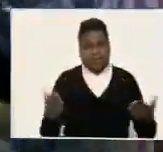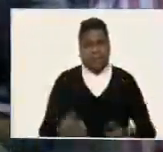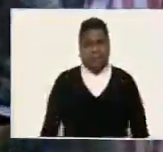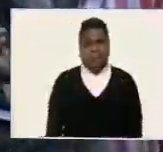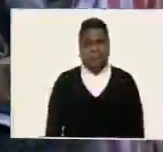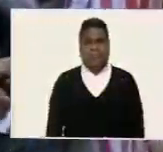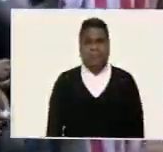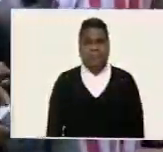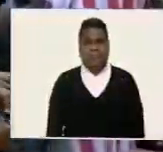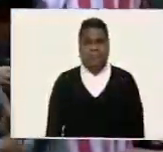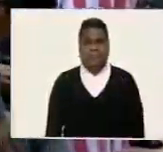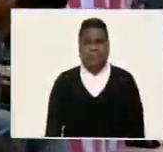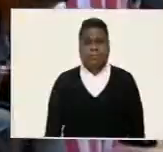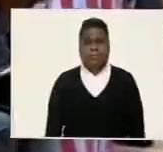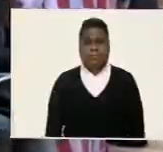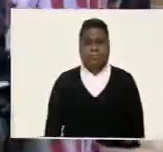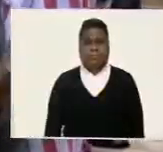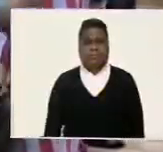Gracias.